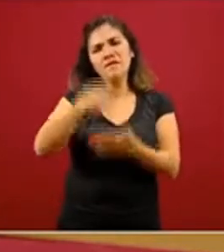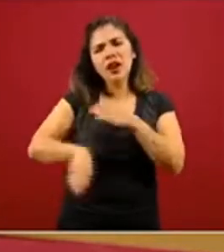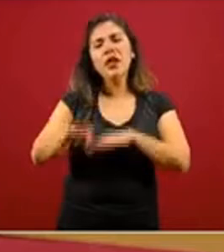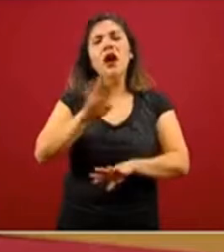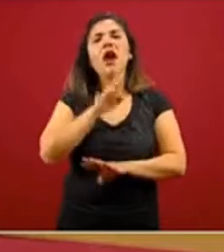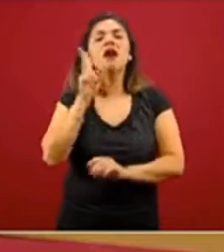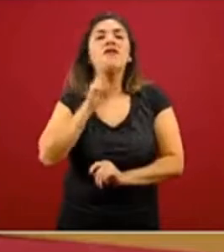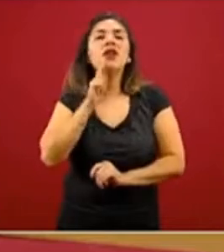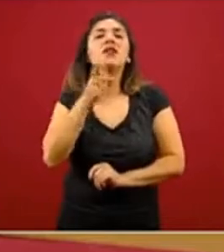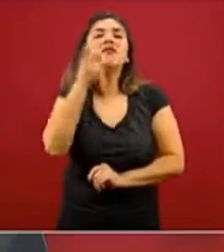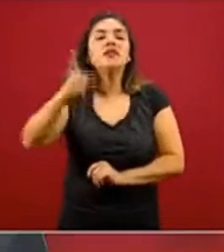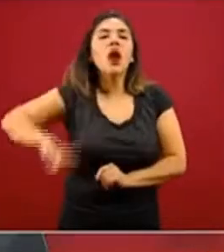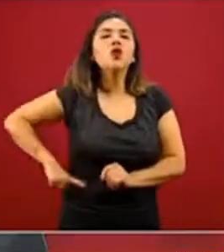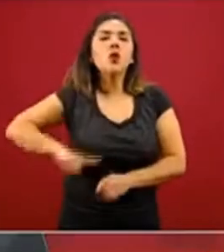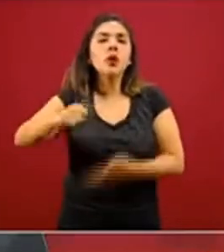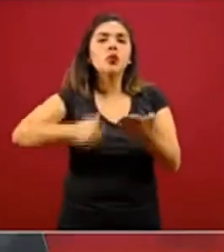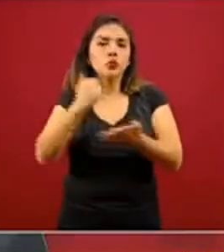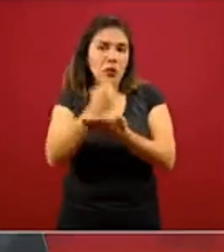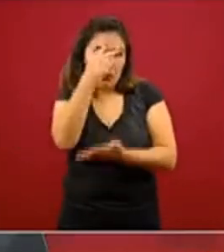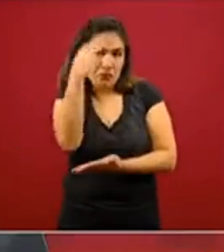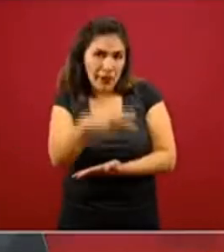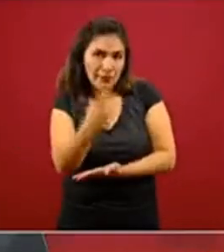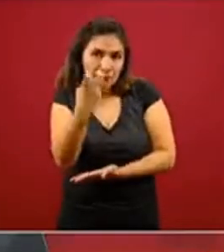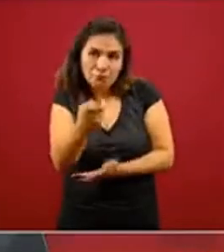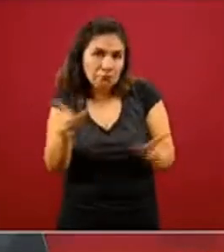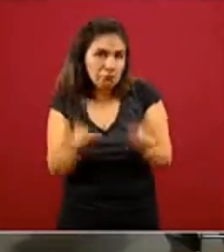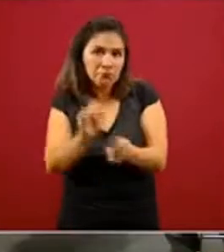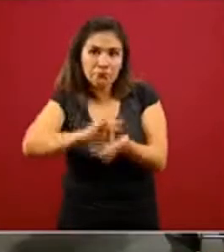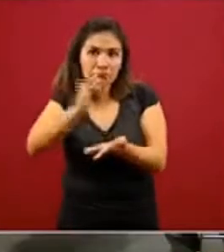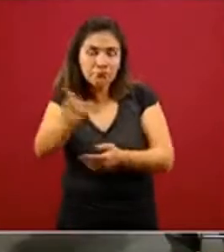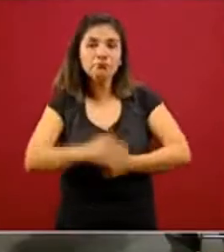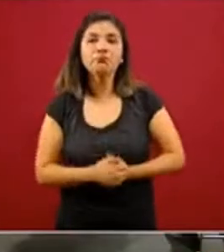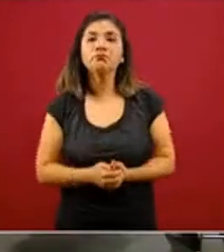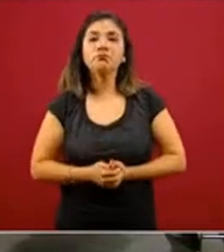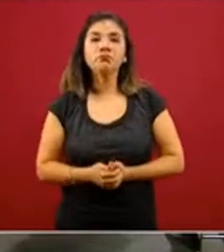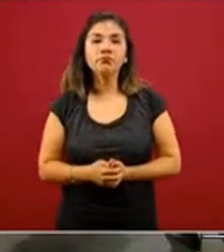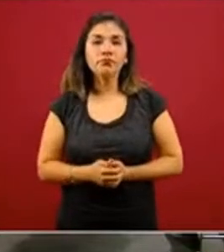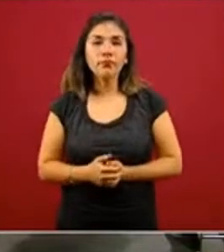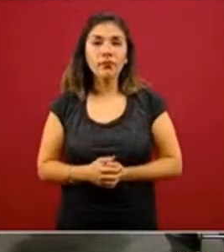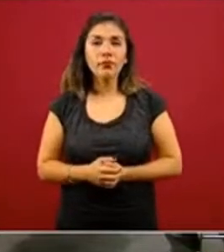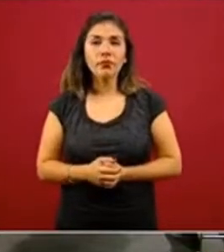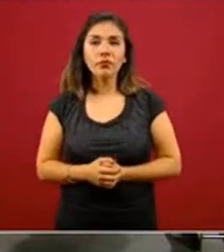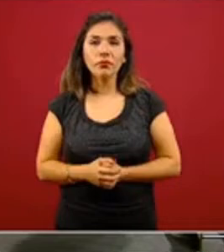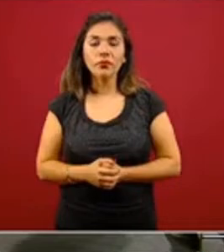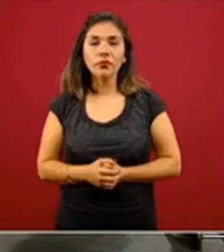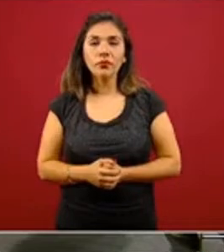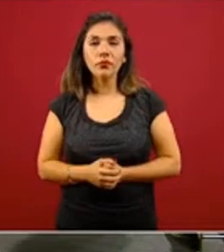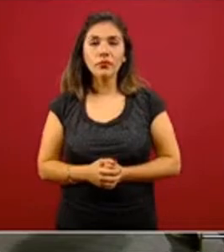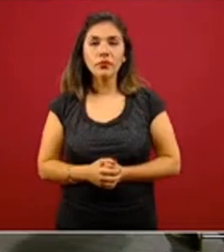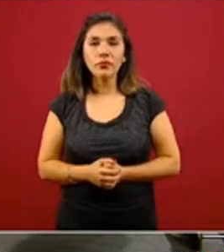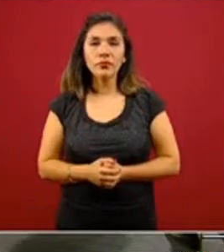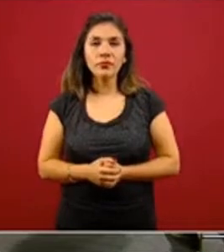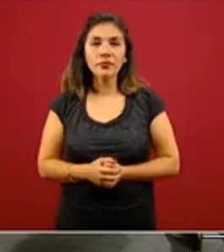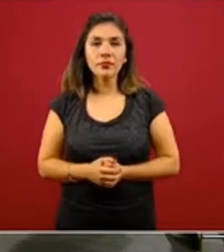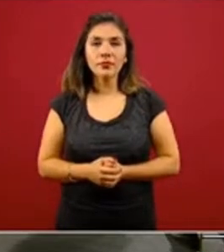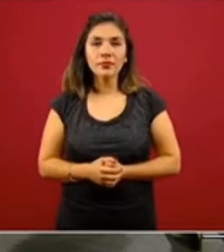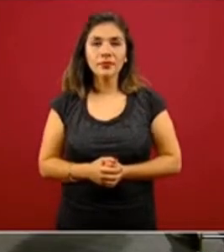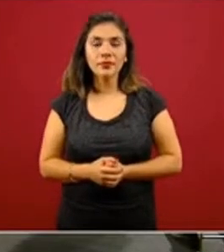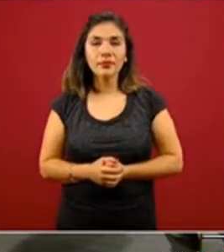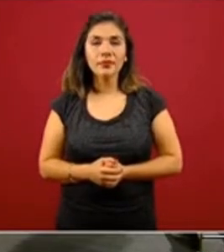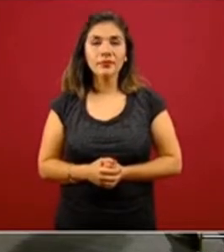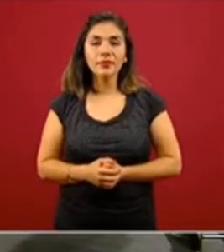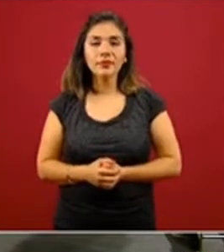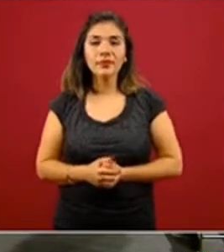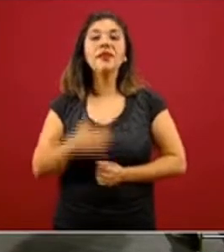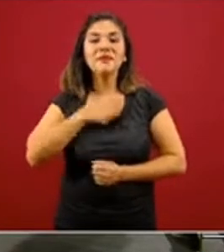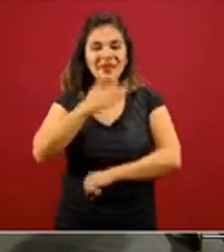informar el Gobierno de la Ciudad de México. Muchas gracias. Juan Hernández, Grupo Cantón, Periódico Basta. Muy